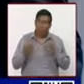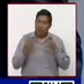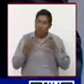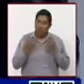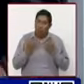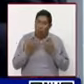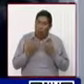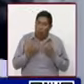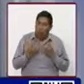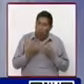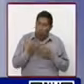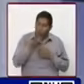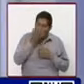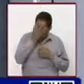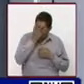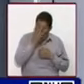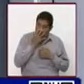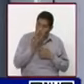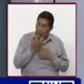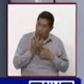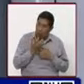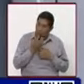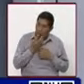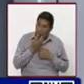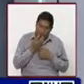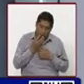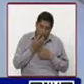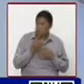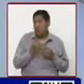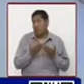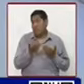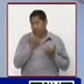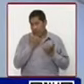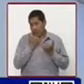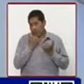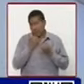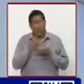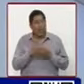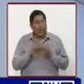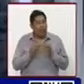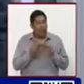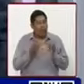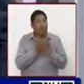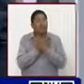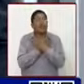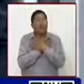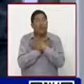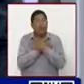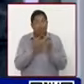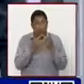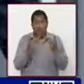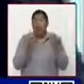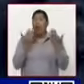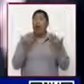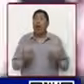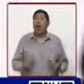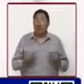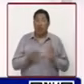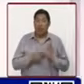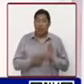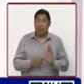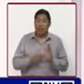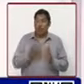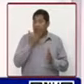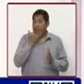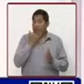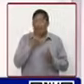muy pesadas que no tienen que ver con el cementerio. Solamente. Ya imagínense lo va a pasar con esa historia del cementerio de Potosí. Y en esta oportunidad vamos a